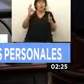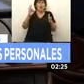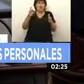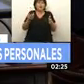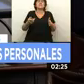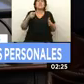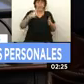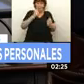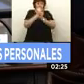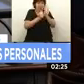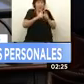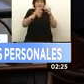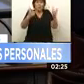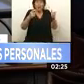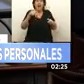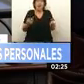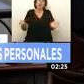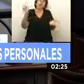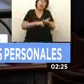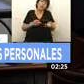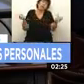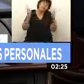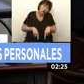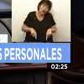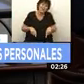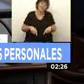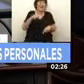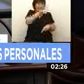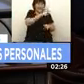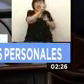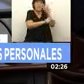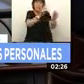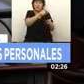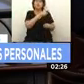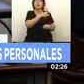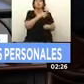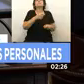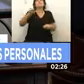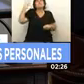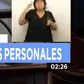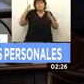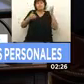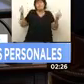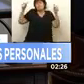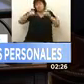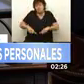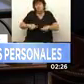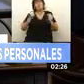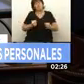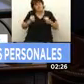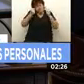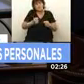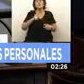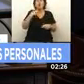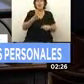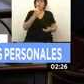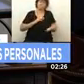vuelta esos tipos que invirtieron en fierros de vuelta después de haber quebrado Durante los años 90 quién nos va a volver